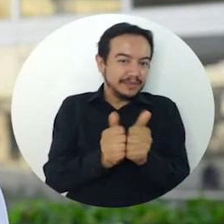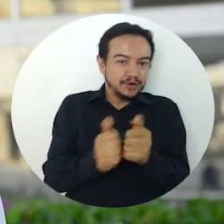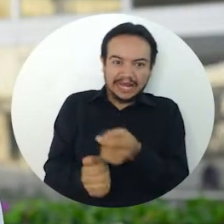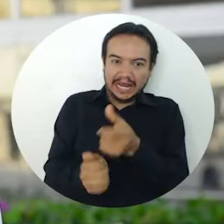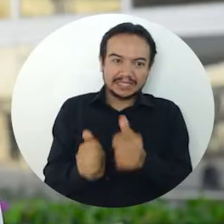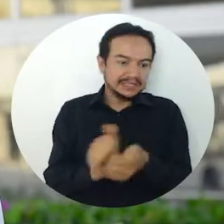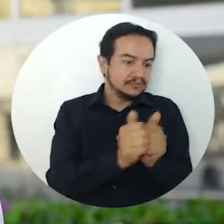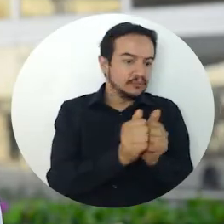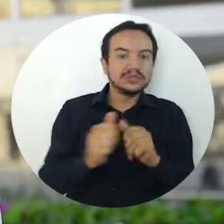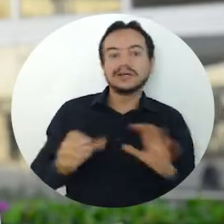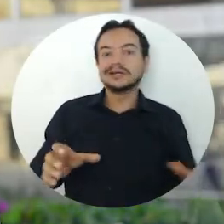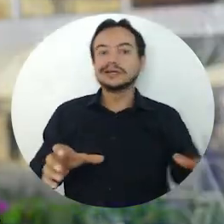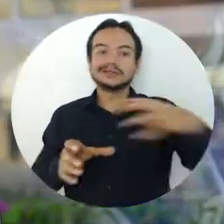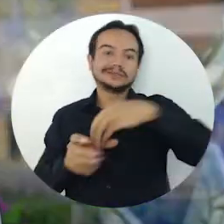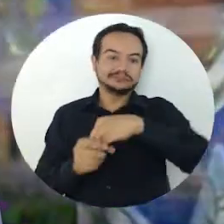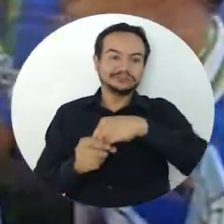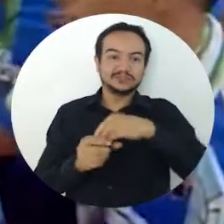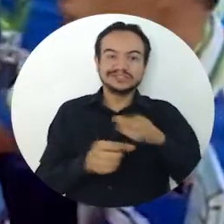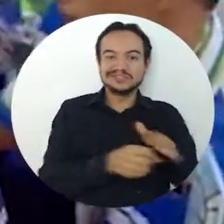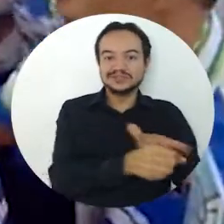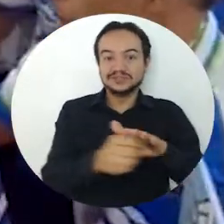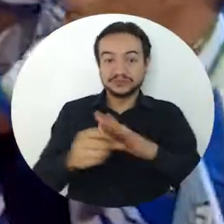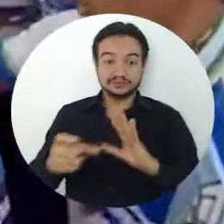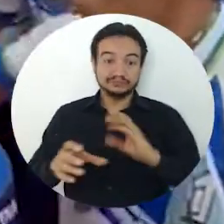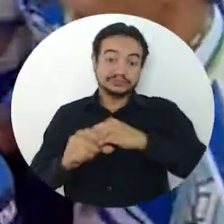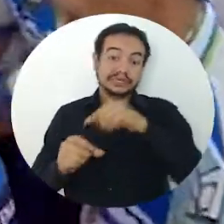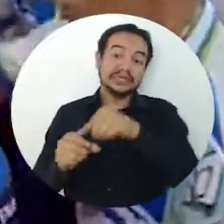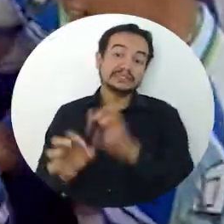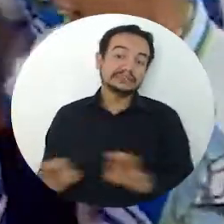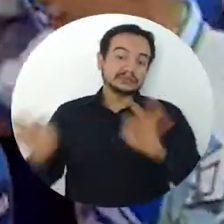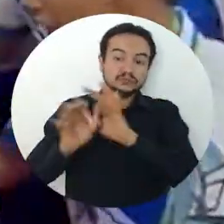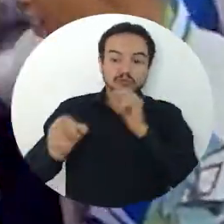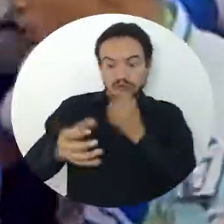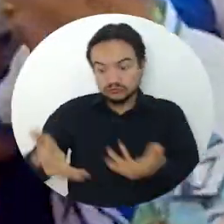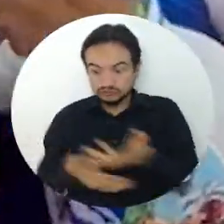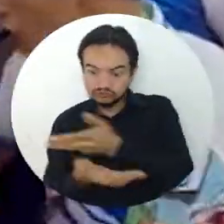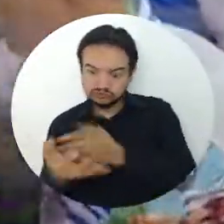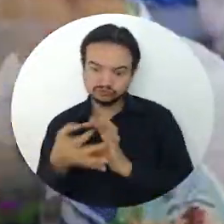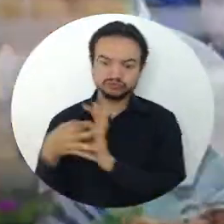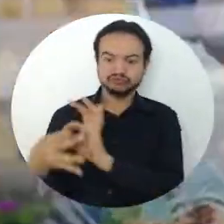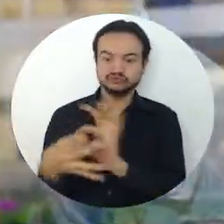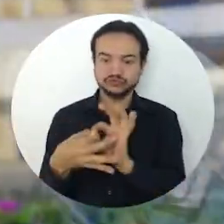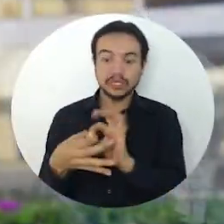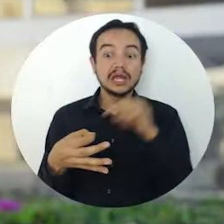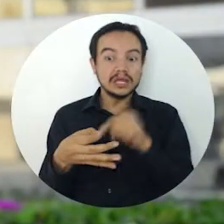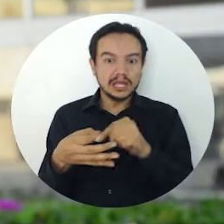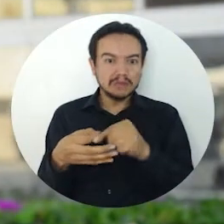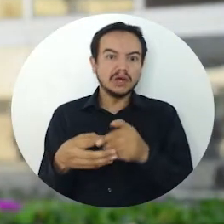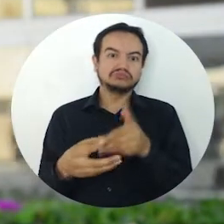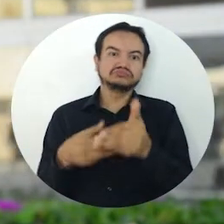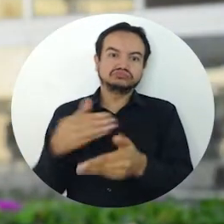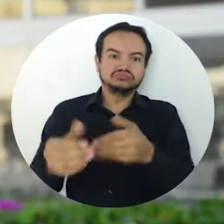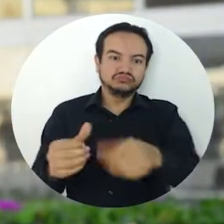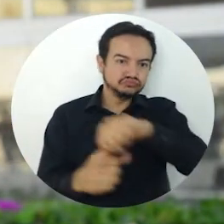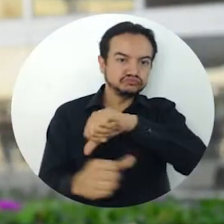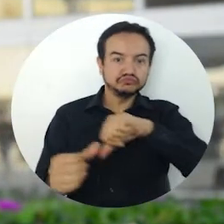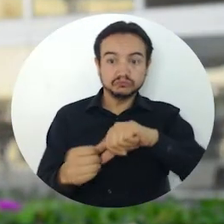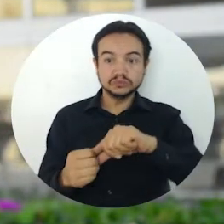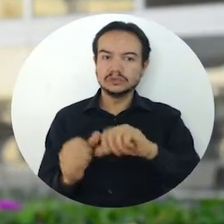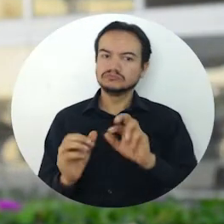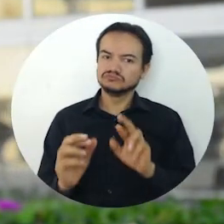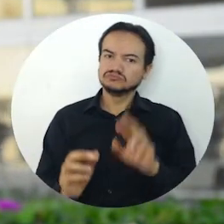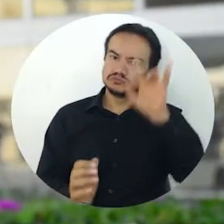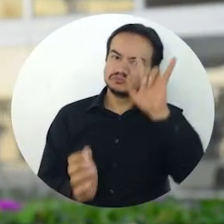está ahí inmerso. Y esto indudablemente fue pieza fundamental para el logro. Y va a continuar ese relevo. Creo que vamos a mantenernos